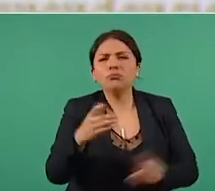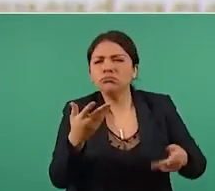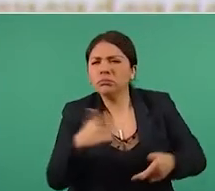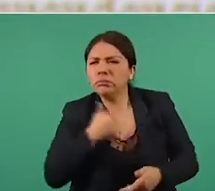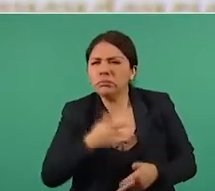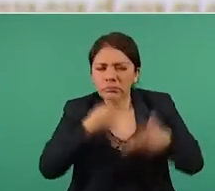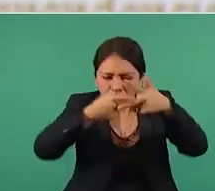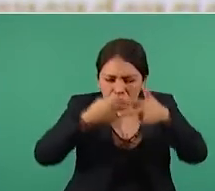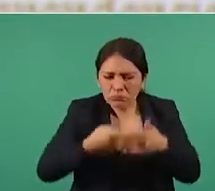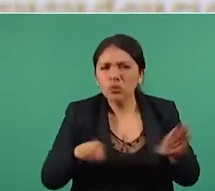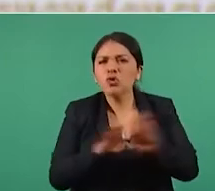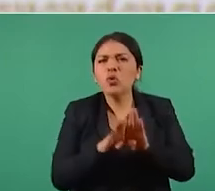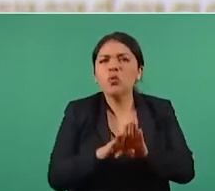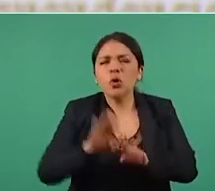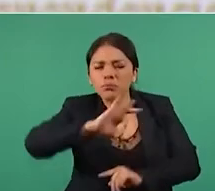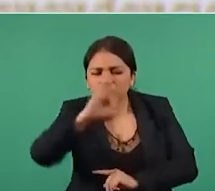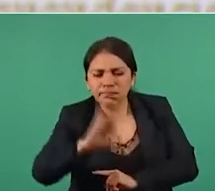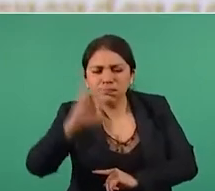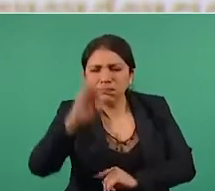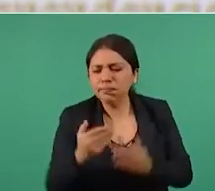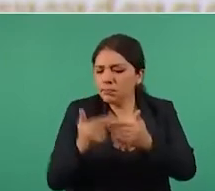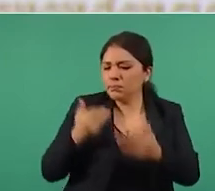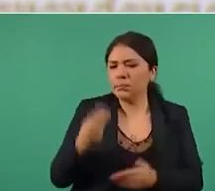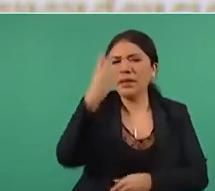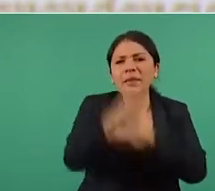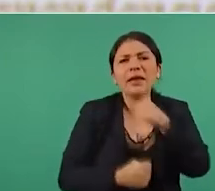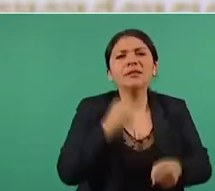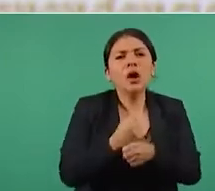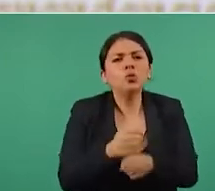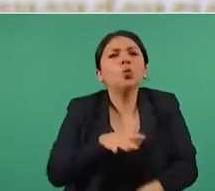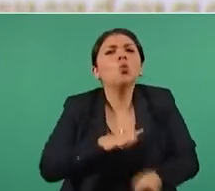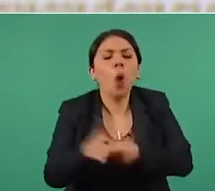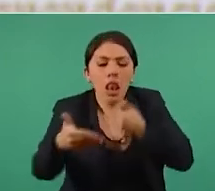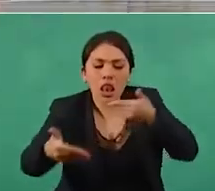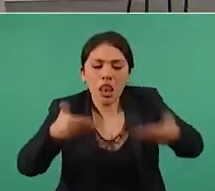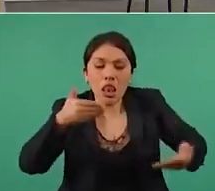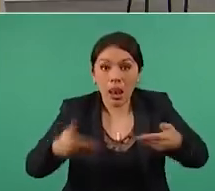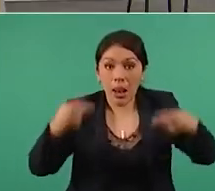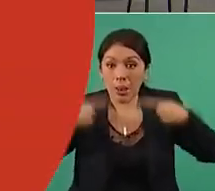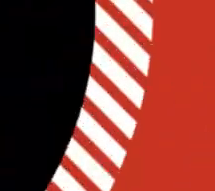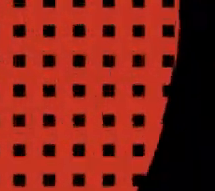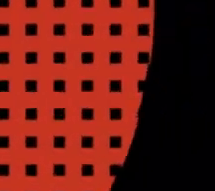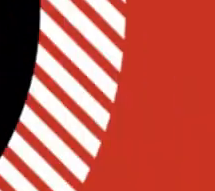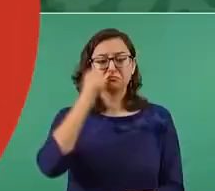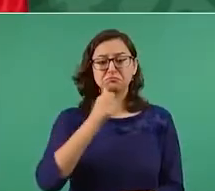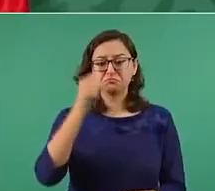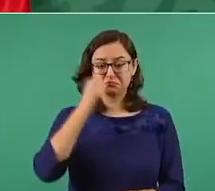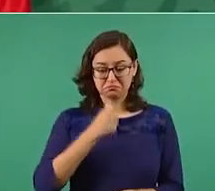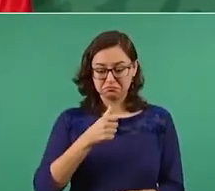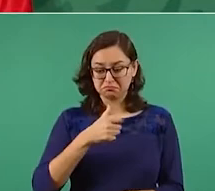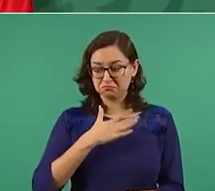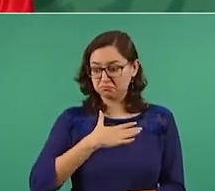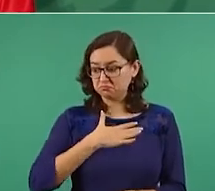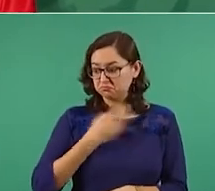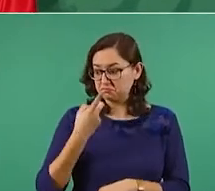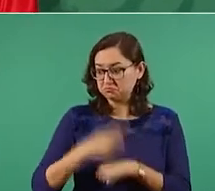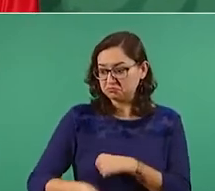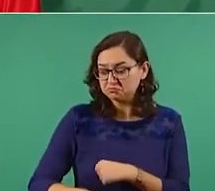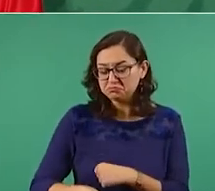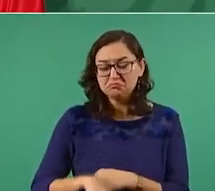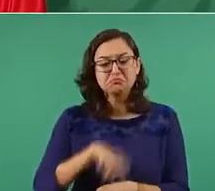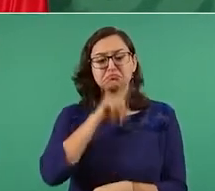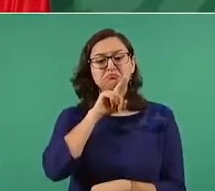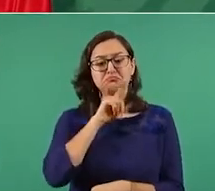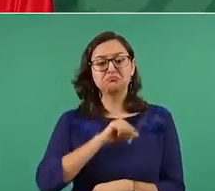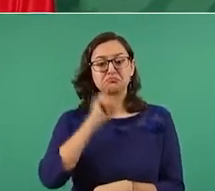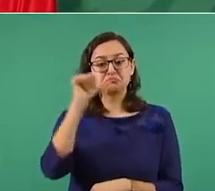últimos 3 años, lo que resulte más favorable al trabajador. Este